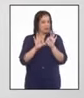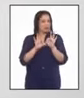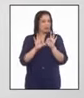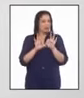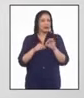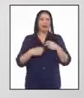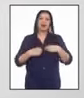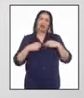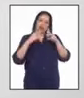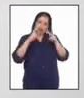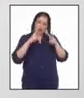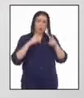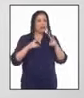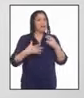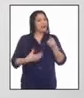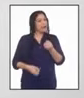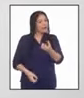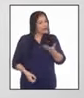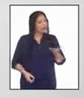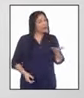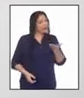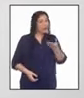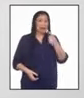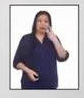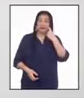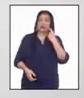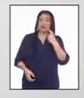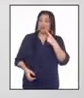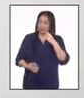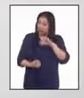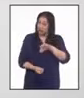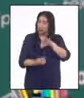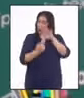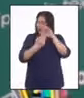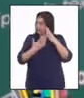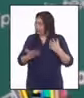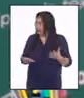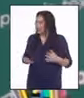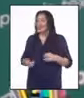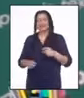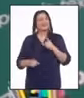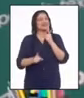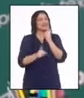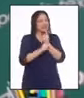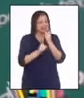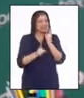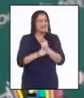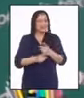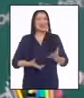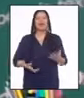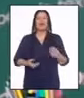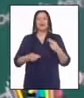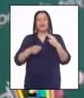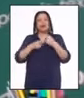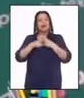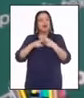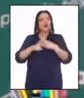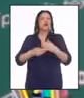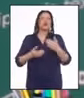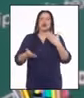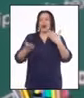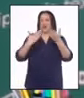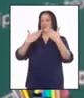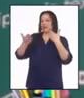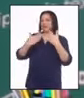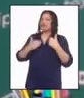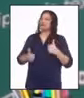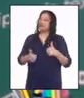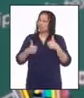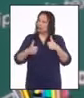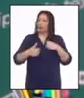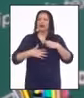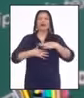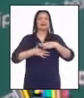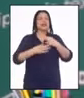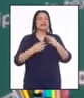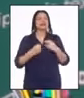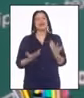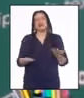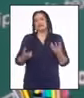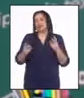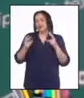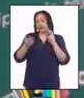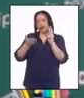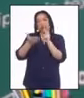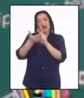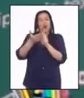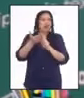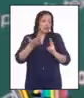Vi que tuvieron invitadas e invitados especiales. Sí, tuvimos un breve conversatorio bastante interesante sobre un texto